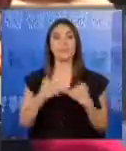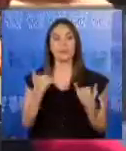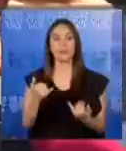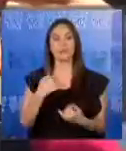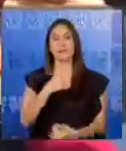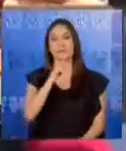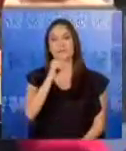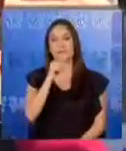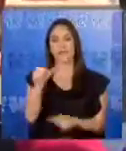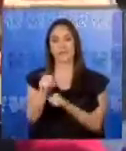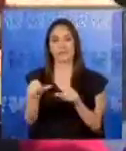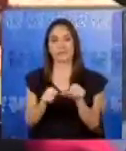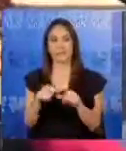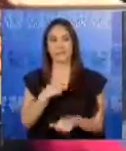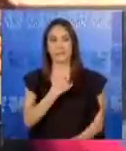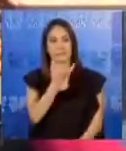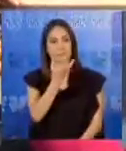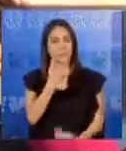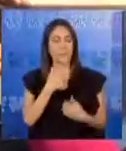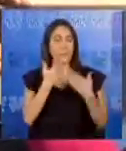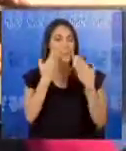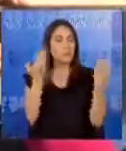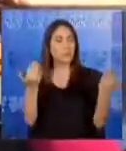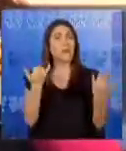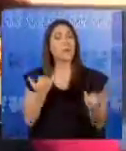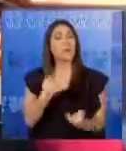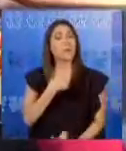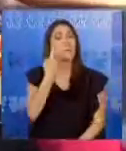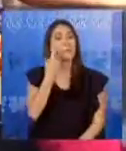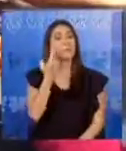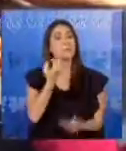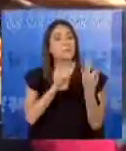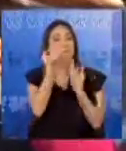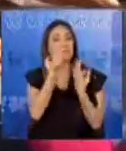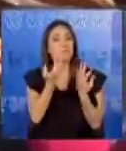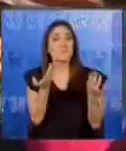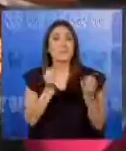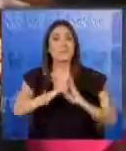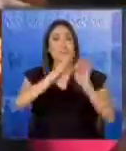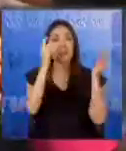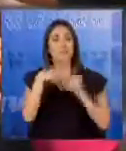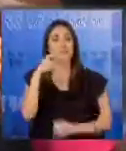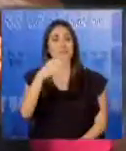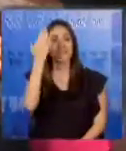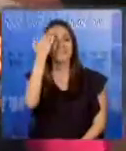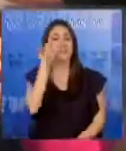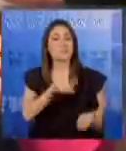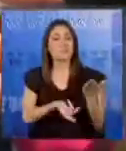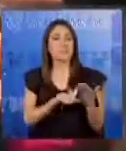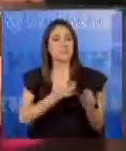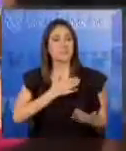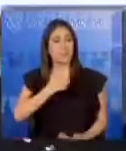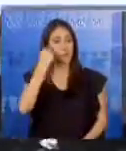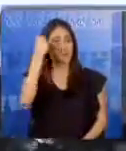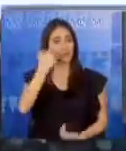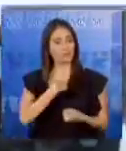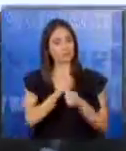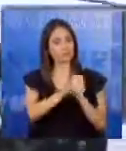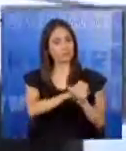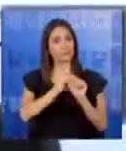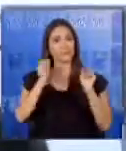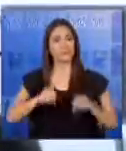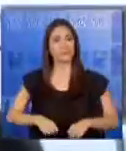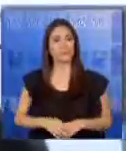faltas administrativas, entonces más no sé. Voy a enterarme ahorita de qué se trata para ejercer mi derecho. Los abogados